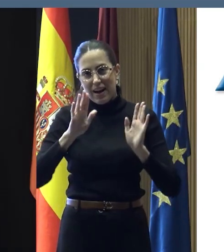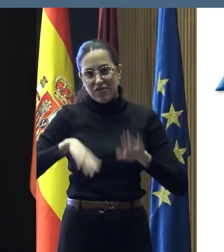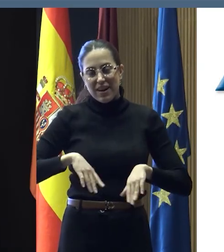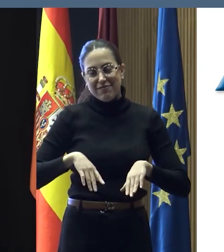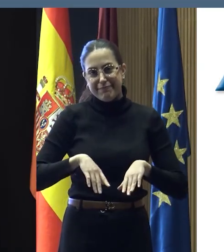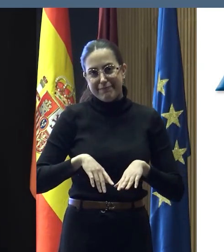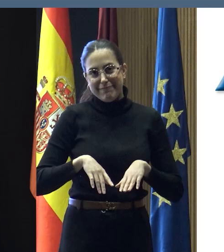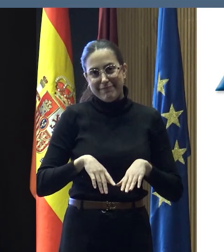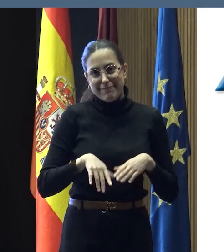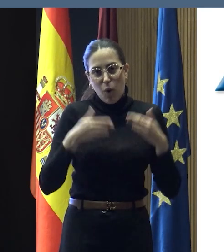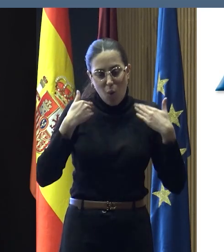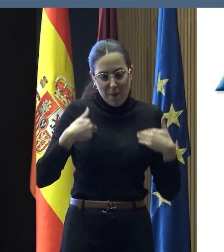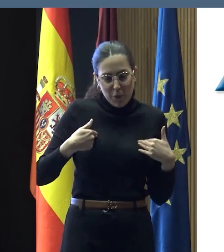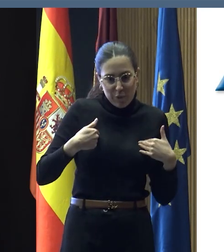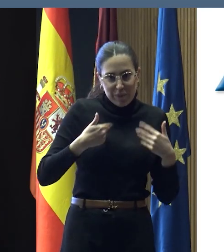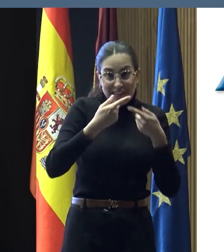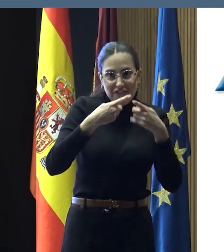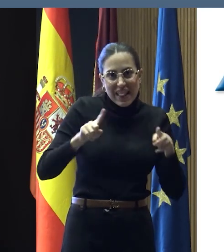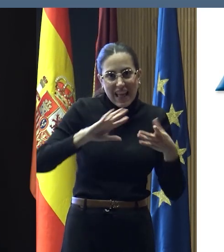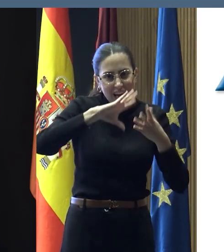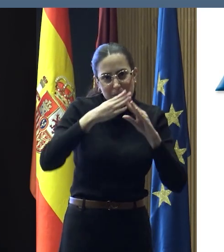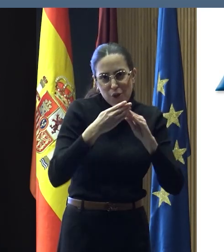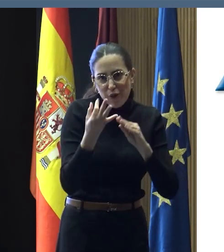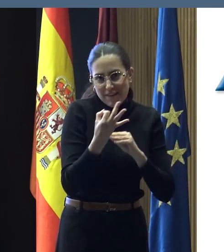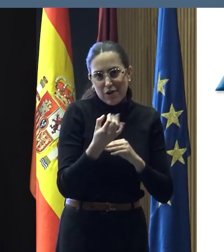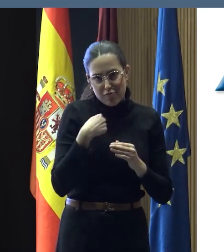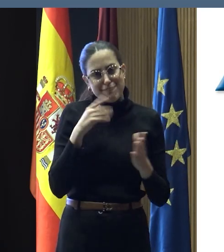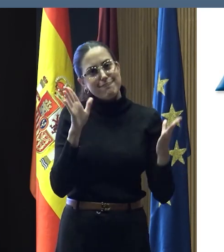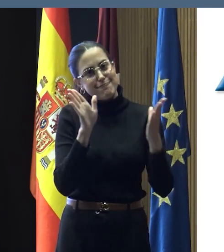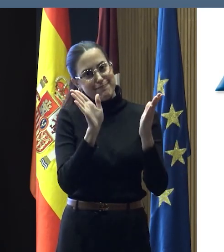nuestras cosillas, según nuestra fisiología. Estoy de acuerdo.